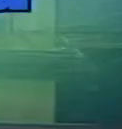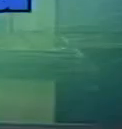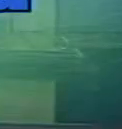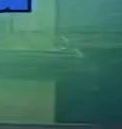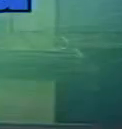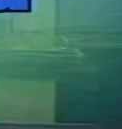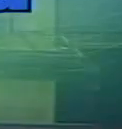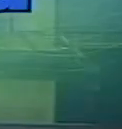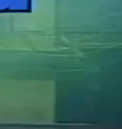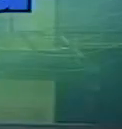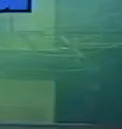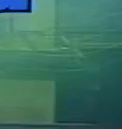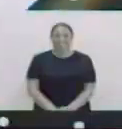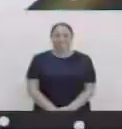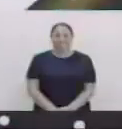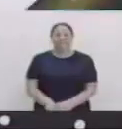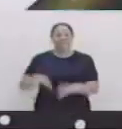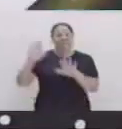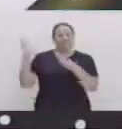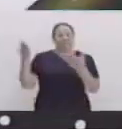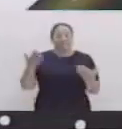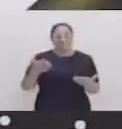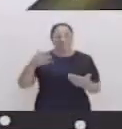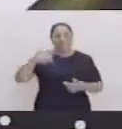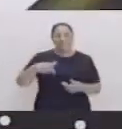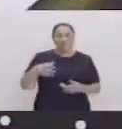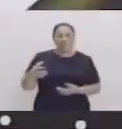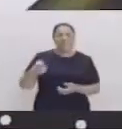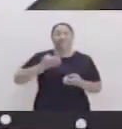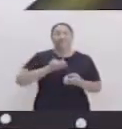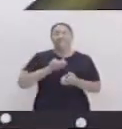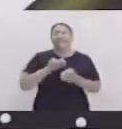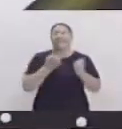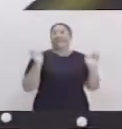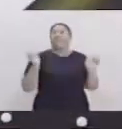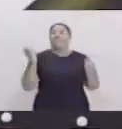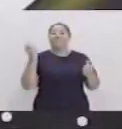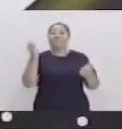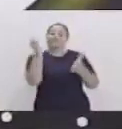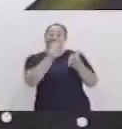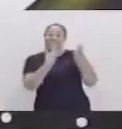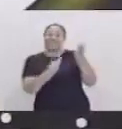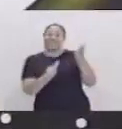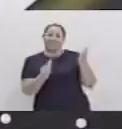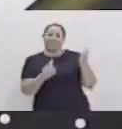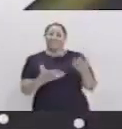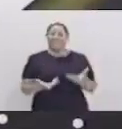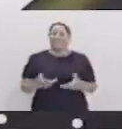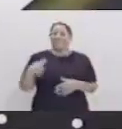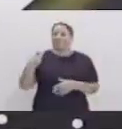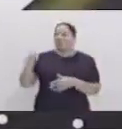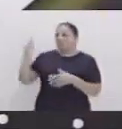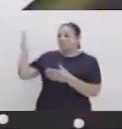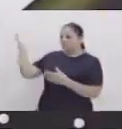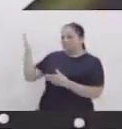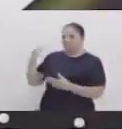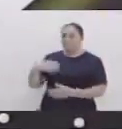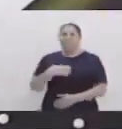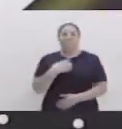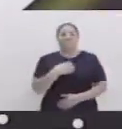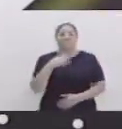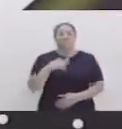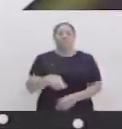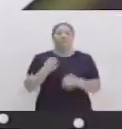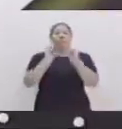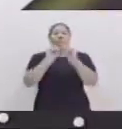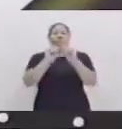Expresión artística. Bienvenidos al segmento de expresión artística. Hoy nos acompaña el profesor Jimmy Vázquez para enseñarnos un